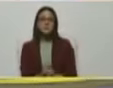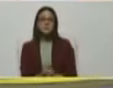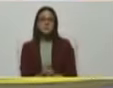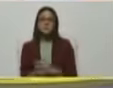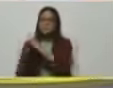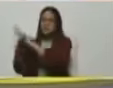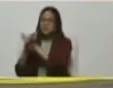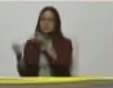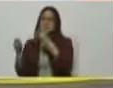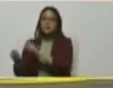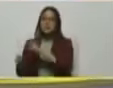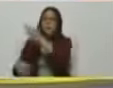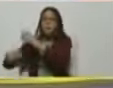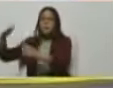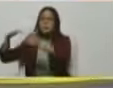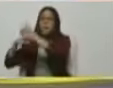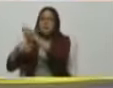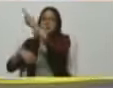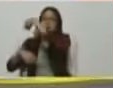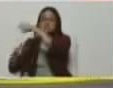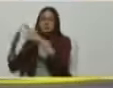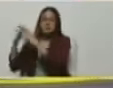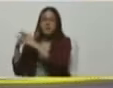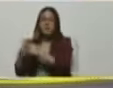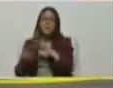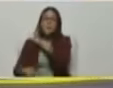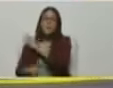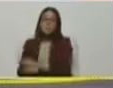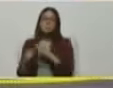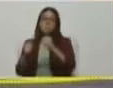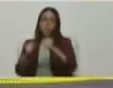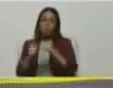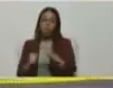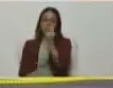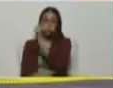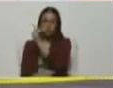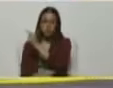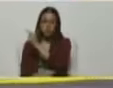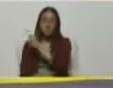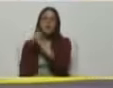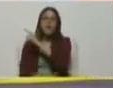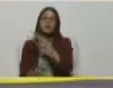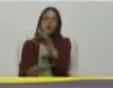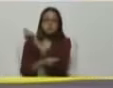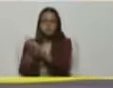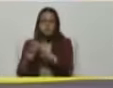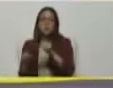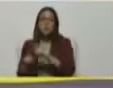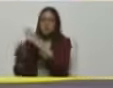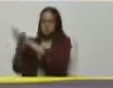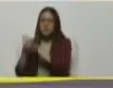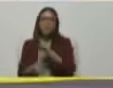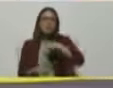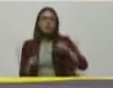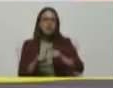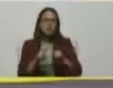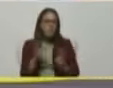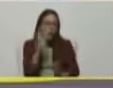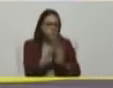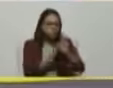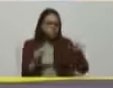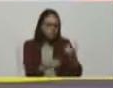sancionado por potencias occidentales muy poderosas. Tenemos un sistema multimonetario, pero hemos recuperado nuestra moneda, el